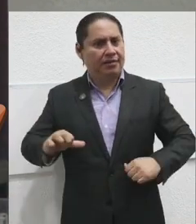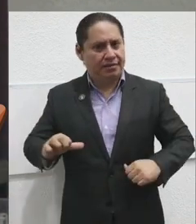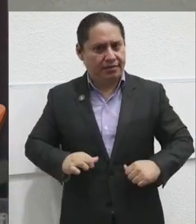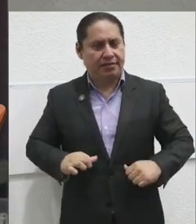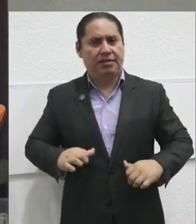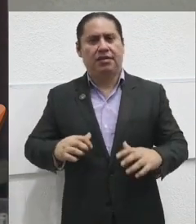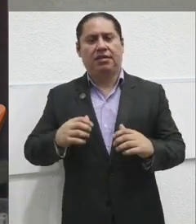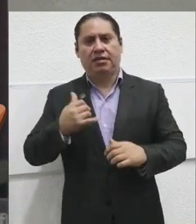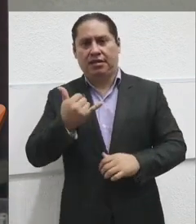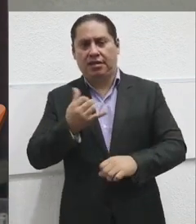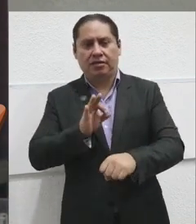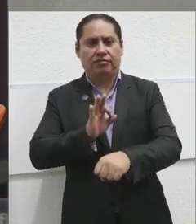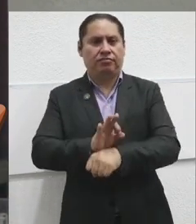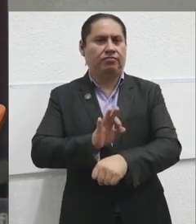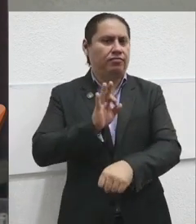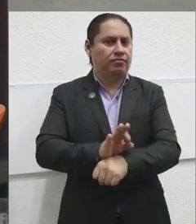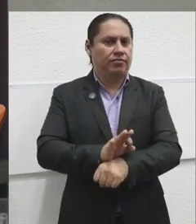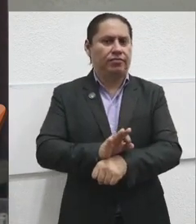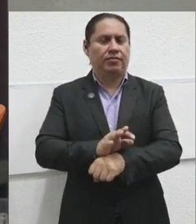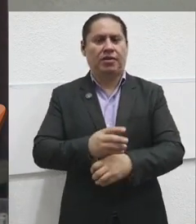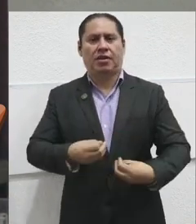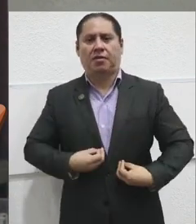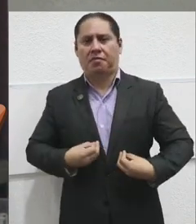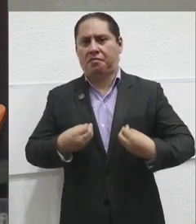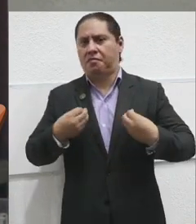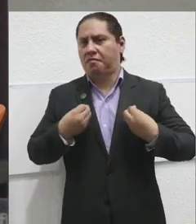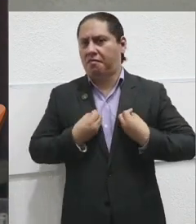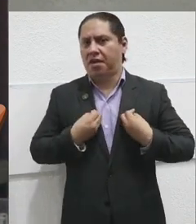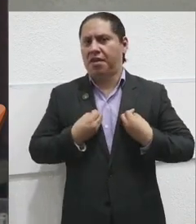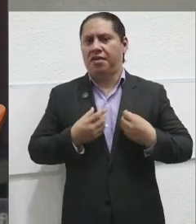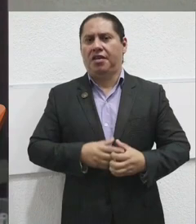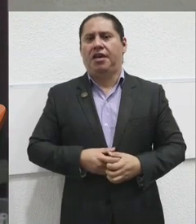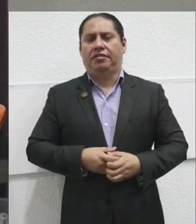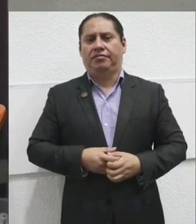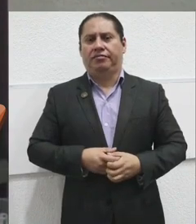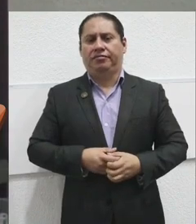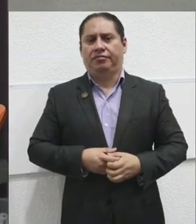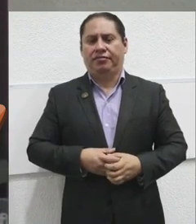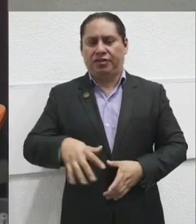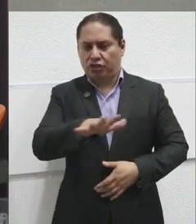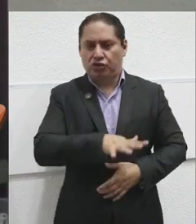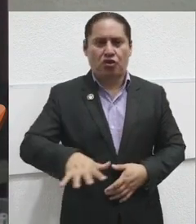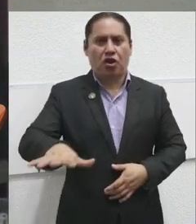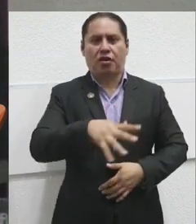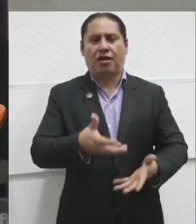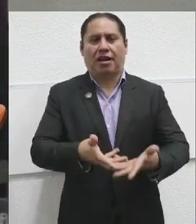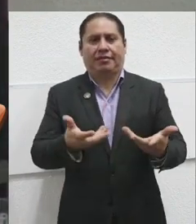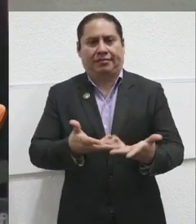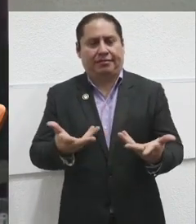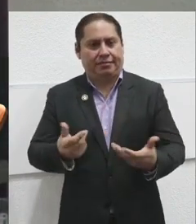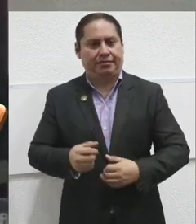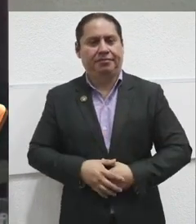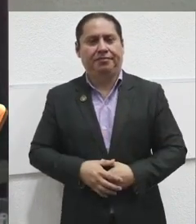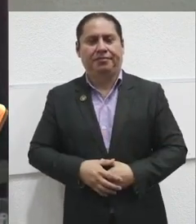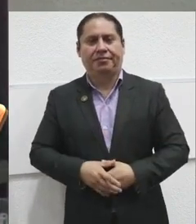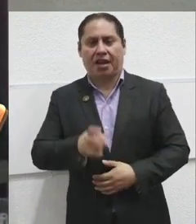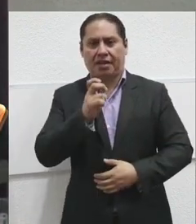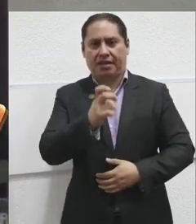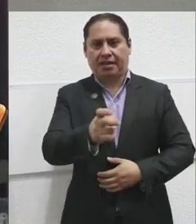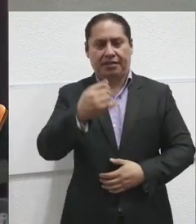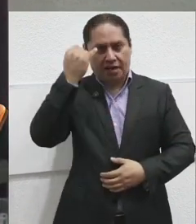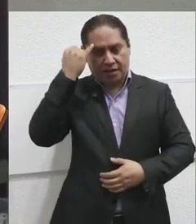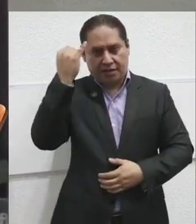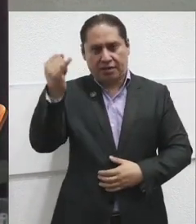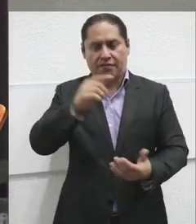y la preservación de la vida en los ecosistemas terrestres. Con estas iniciativas a la ley del